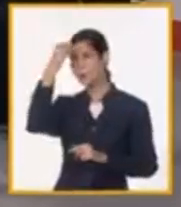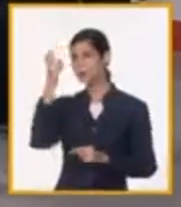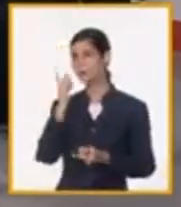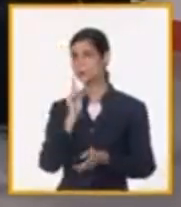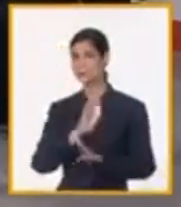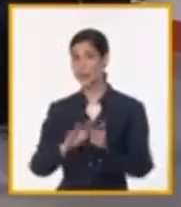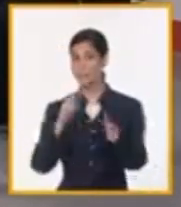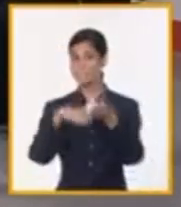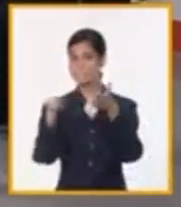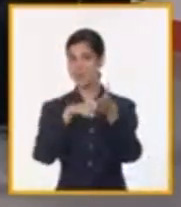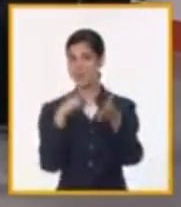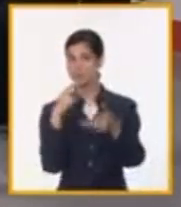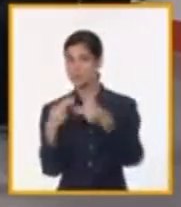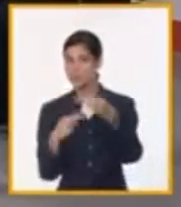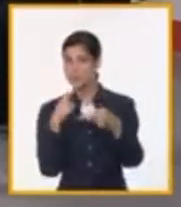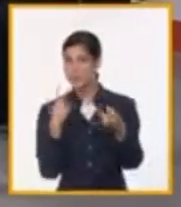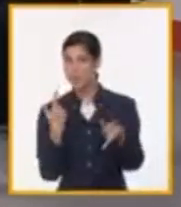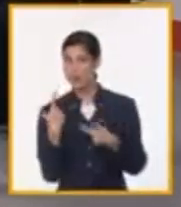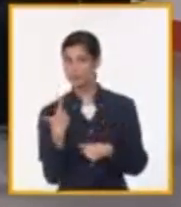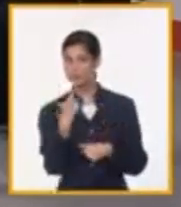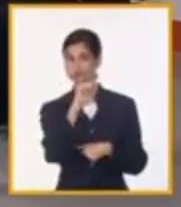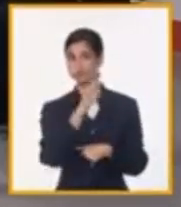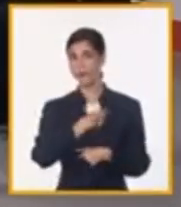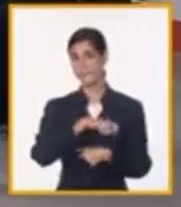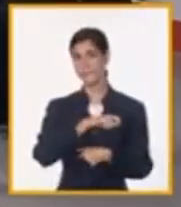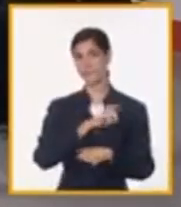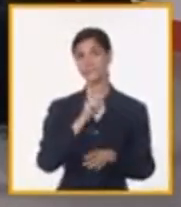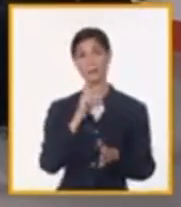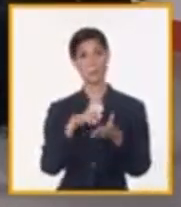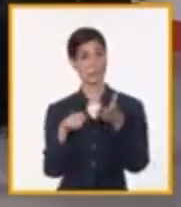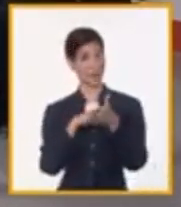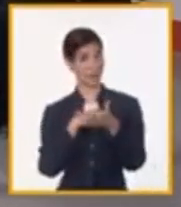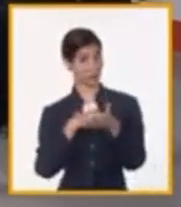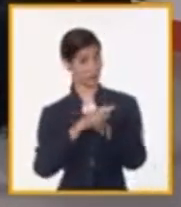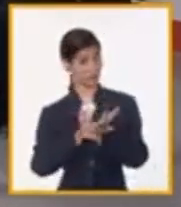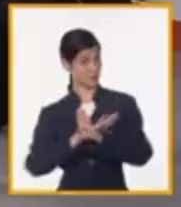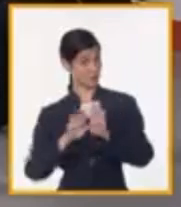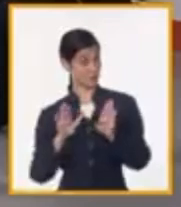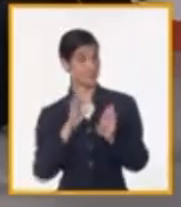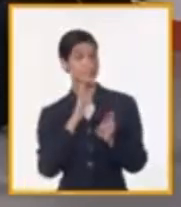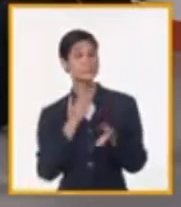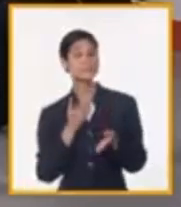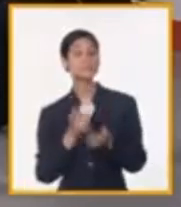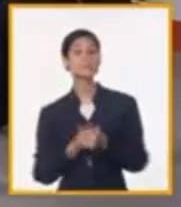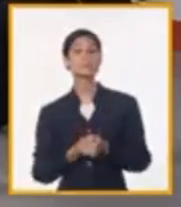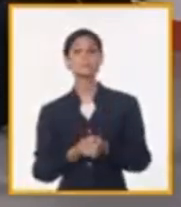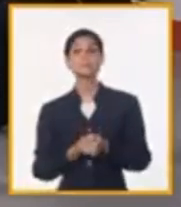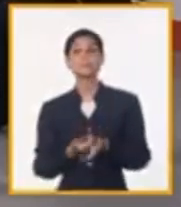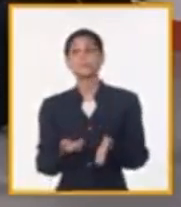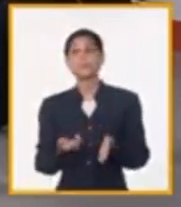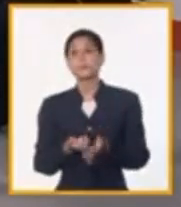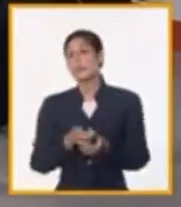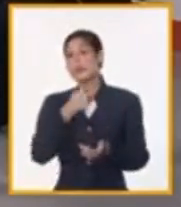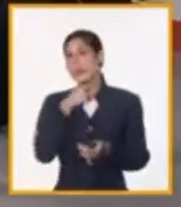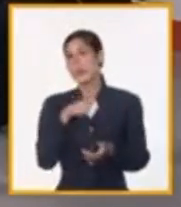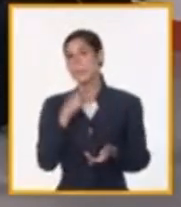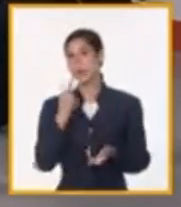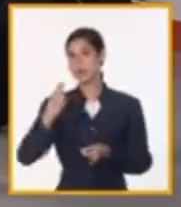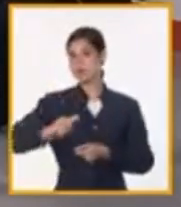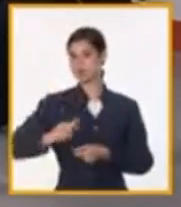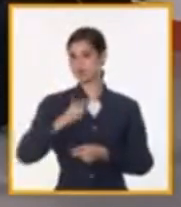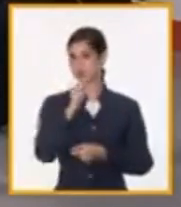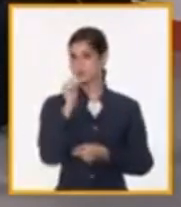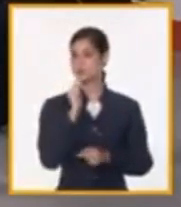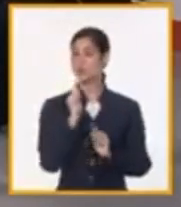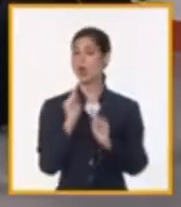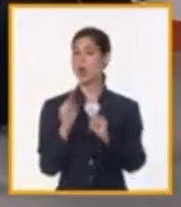al otro día tú no te tú no te vas no si tú tienes la sacta claro Entonces yo creo que eh cuando la justicia lo cita él no se presenta